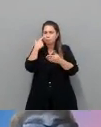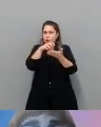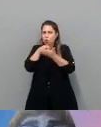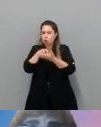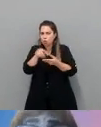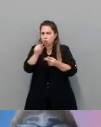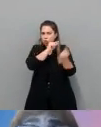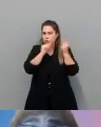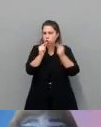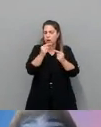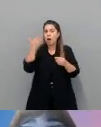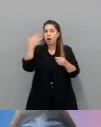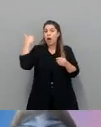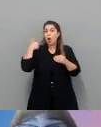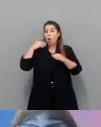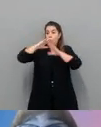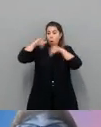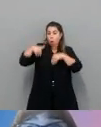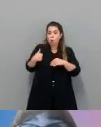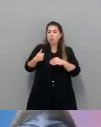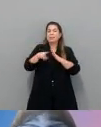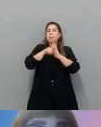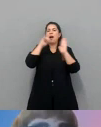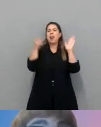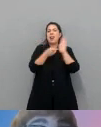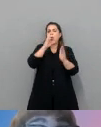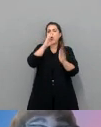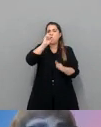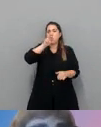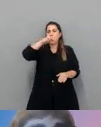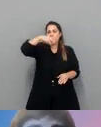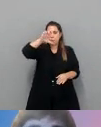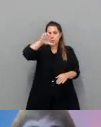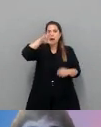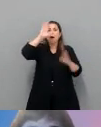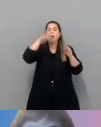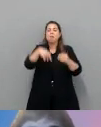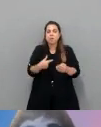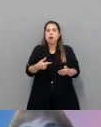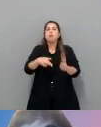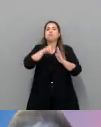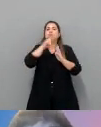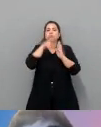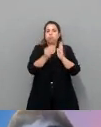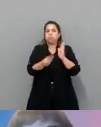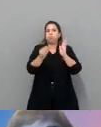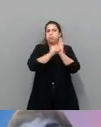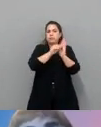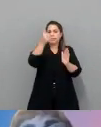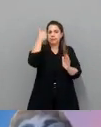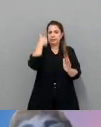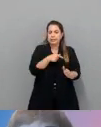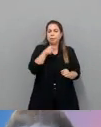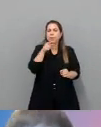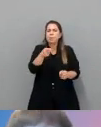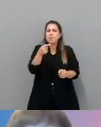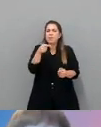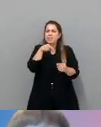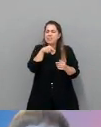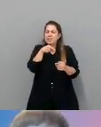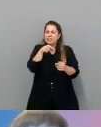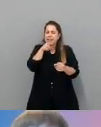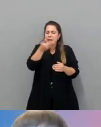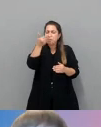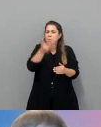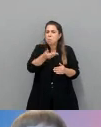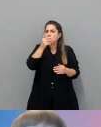última regulación de la CUME se ha positivizado, es decir, se ha regulado este aspecto, ¿vale? ¿Y qué se va a tener en cuenta